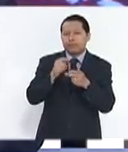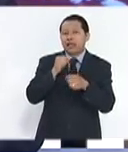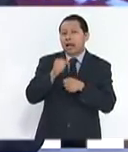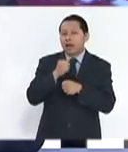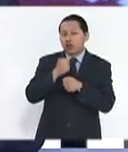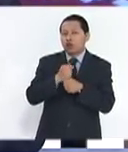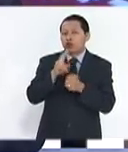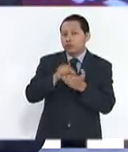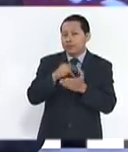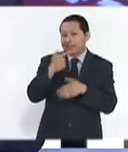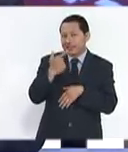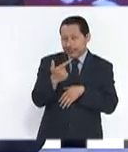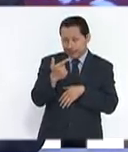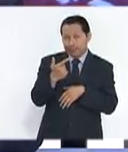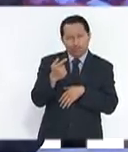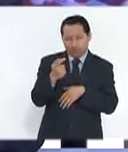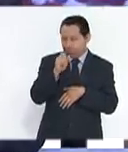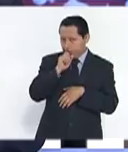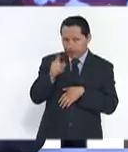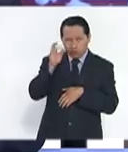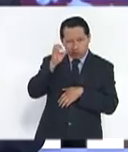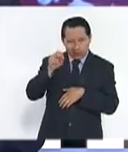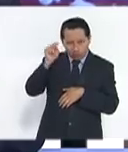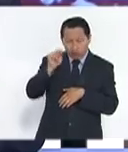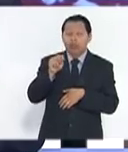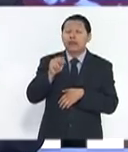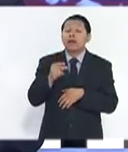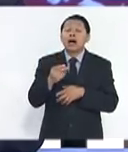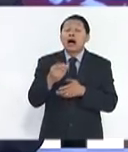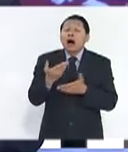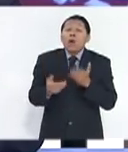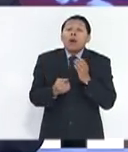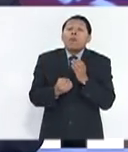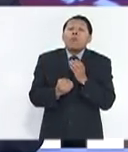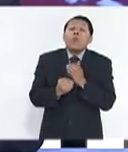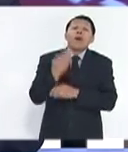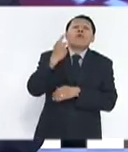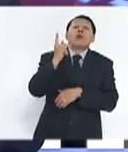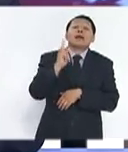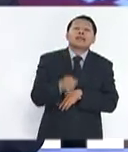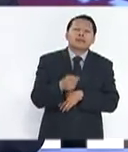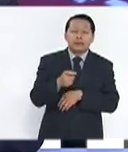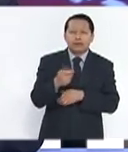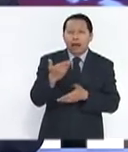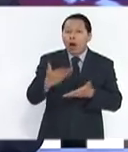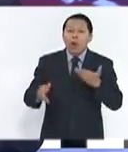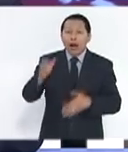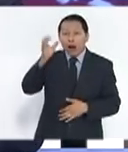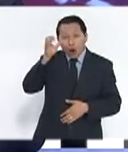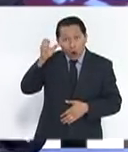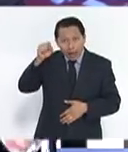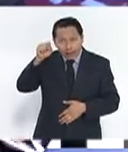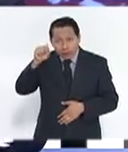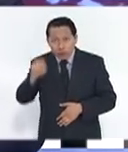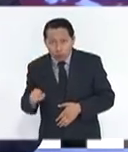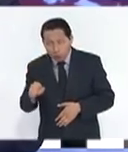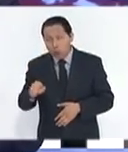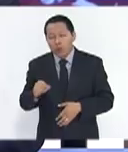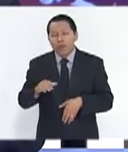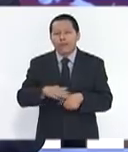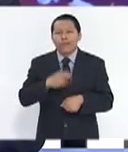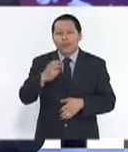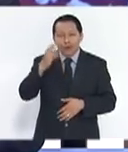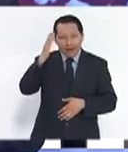del Norte. En todo caso, una novedad es que se llevó por primera vez en territorio surcoreano, de ahí que el